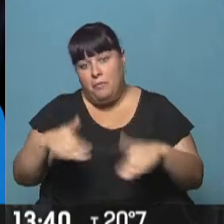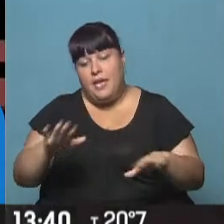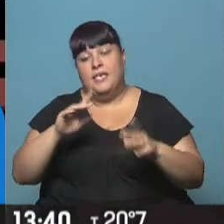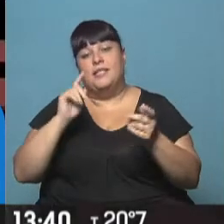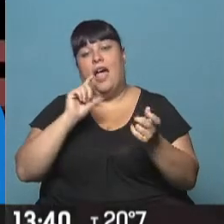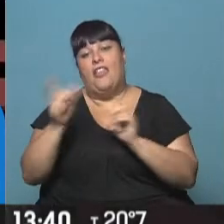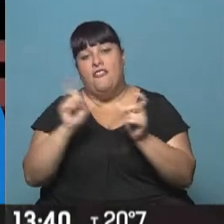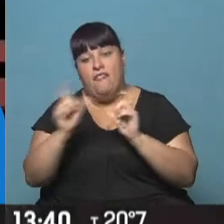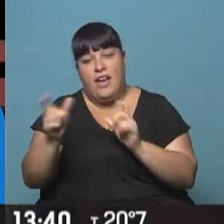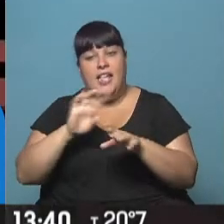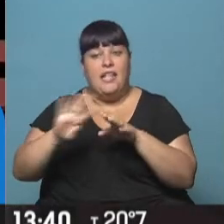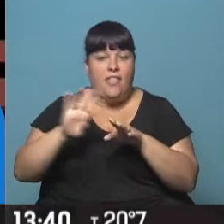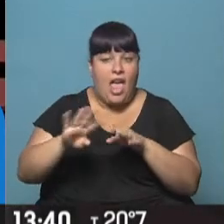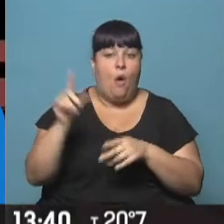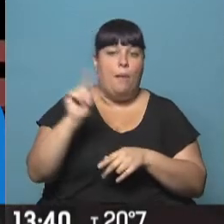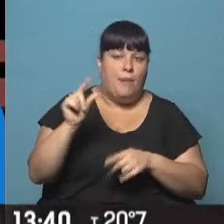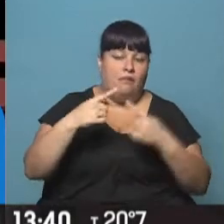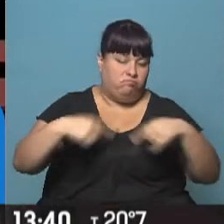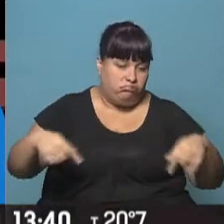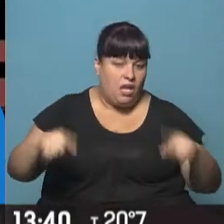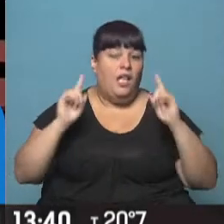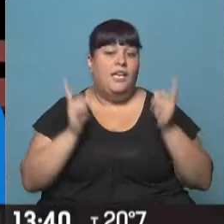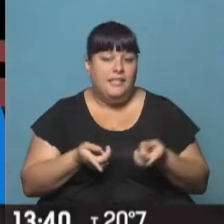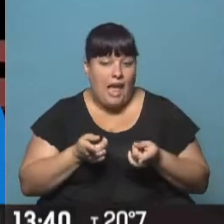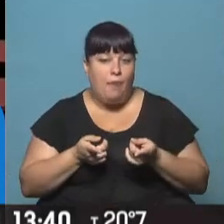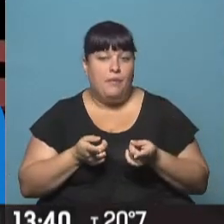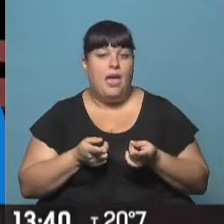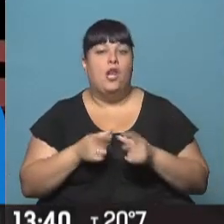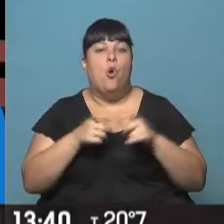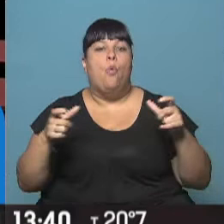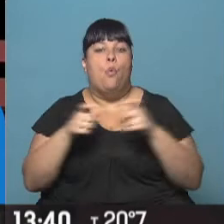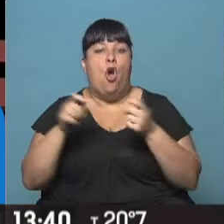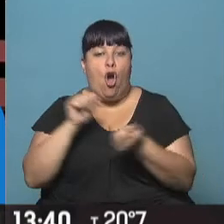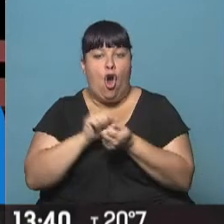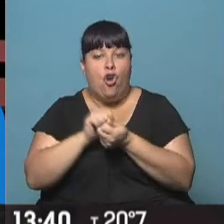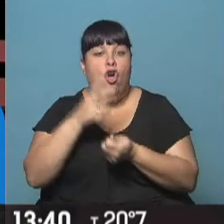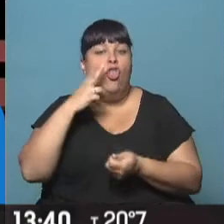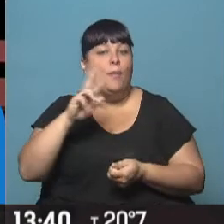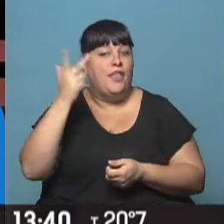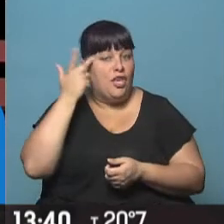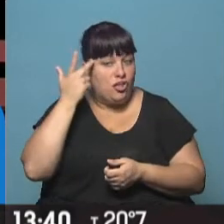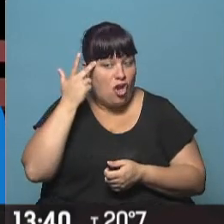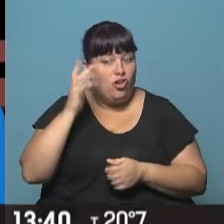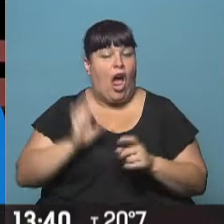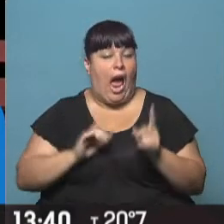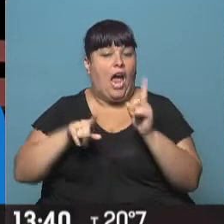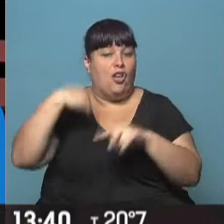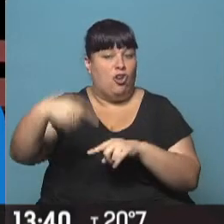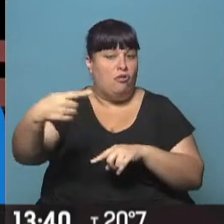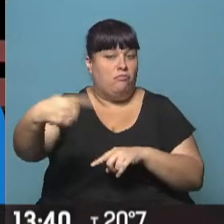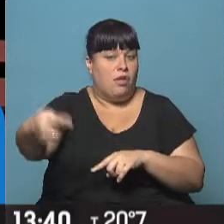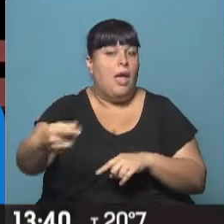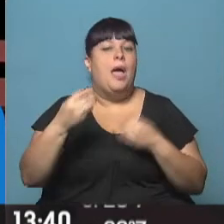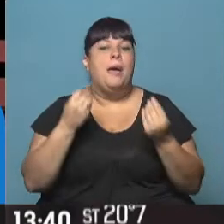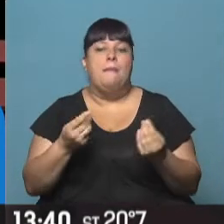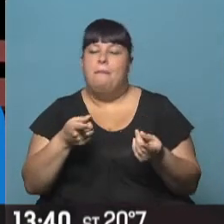de compensación de deudas y créditos y también la emisión de un bono 2018 y años siguientes